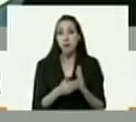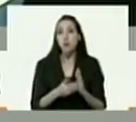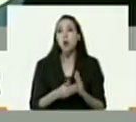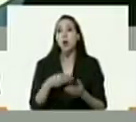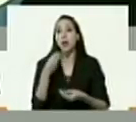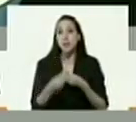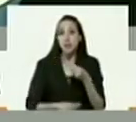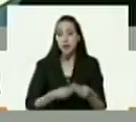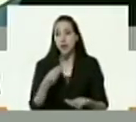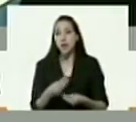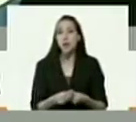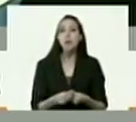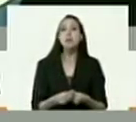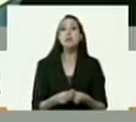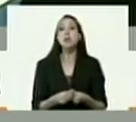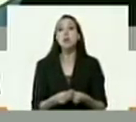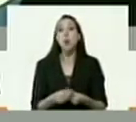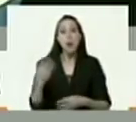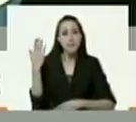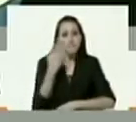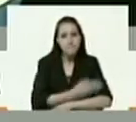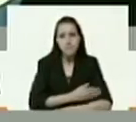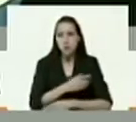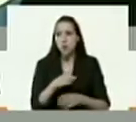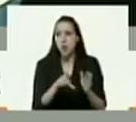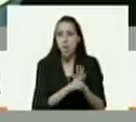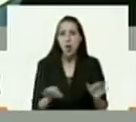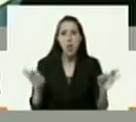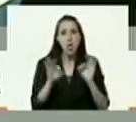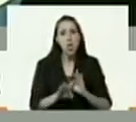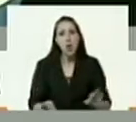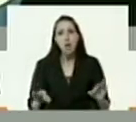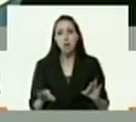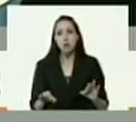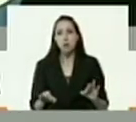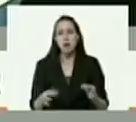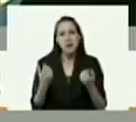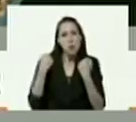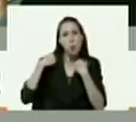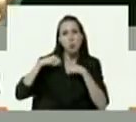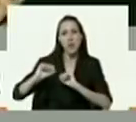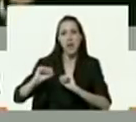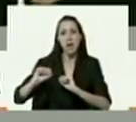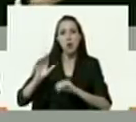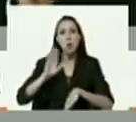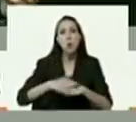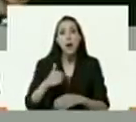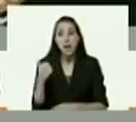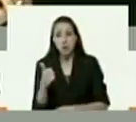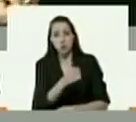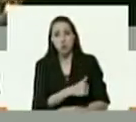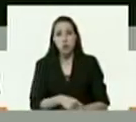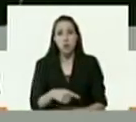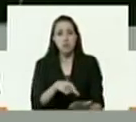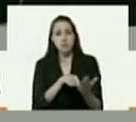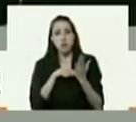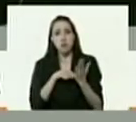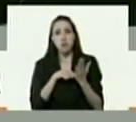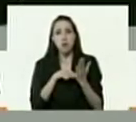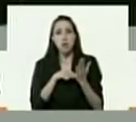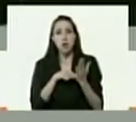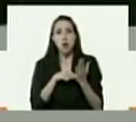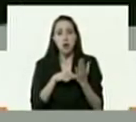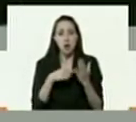Venezuela, para condenar el bloqueo ilegal, porque si alguno de ustedes me demuestra hoy que en